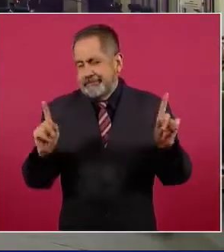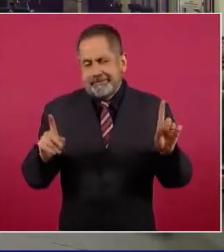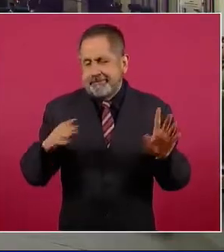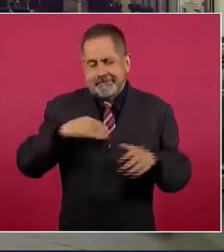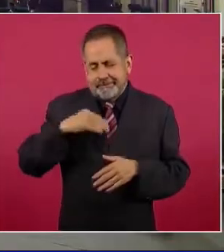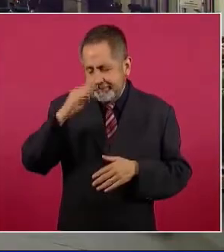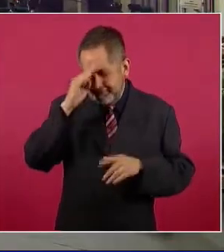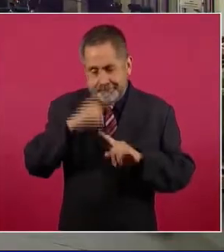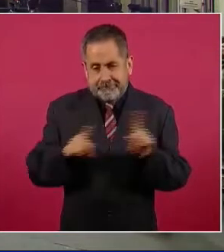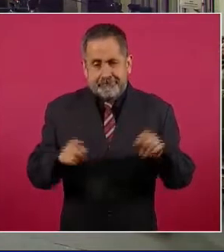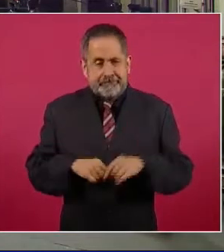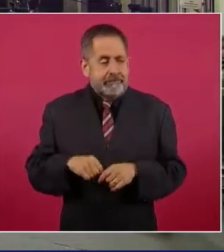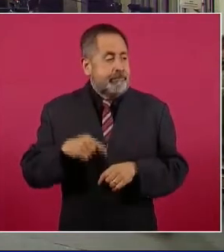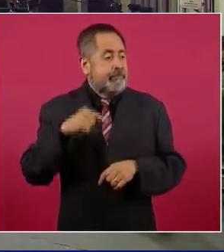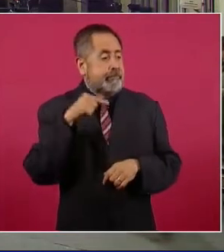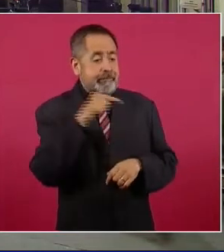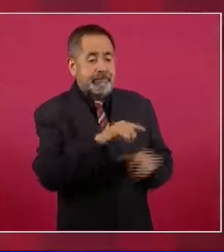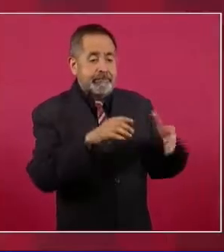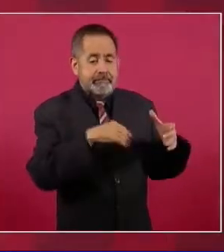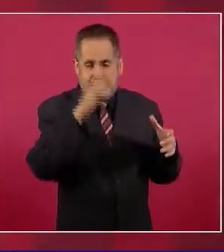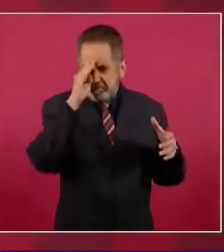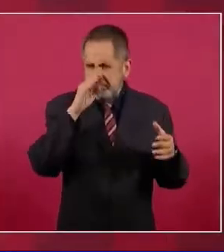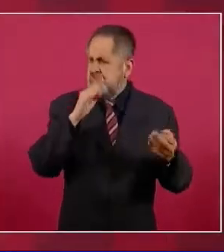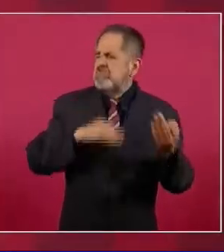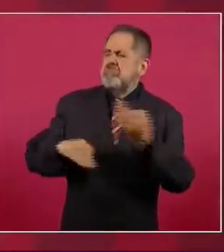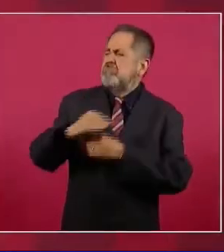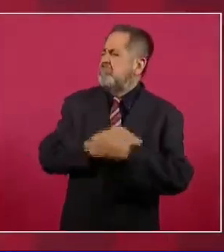Porque cree León que todos son